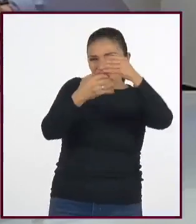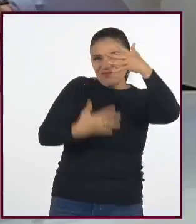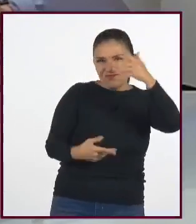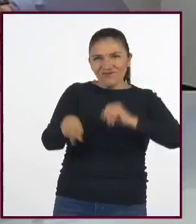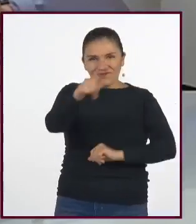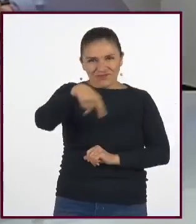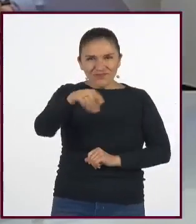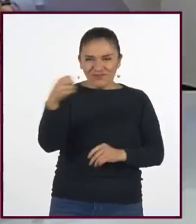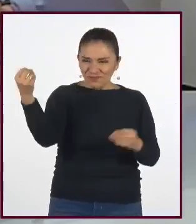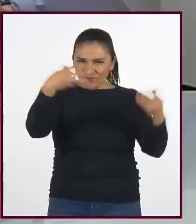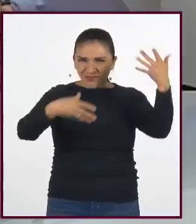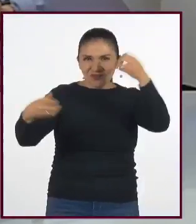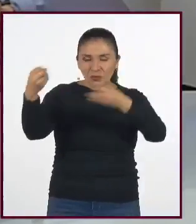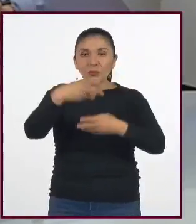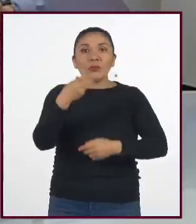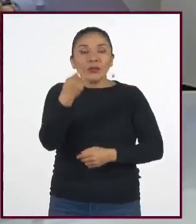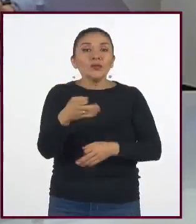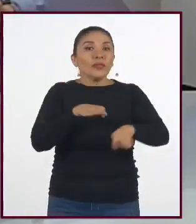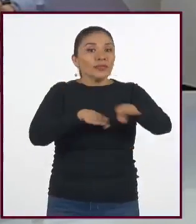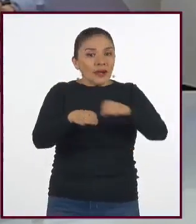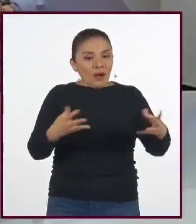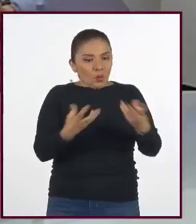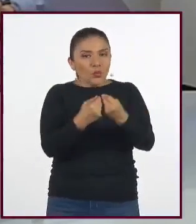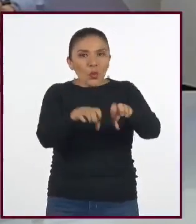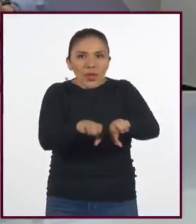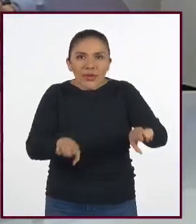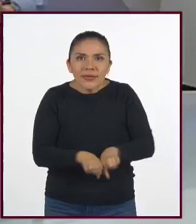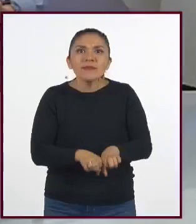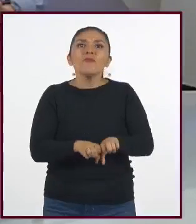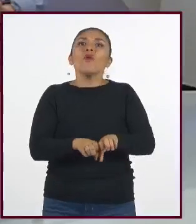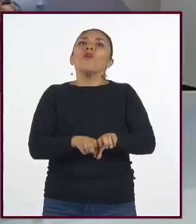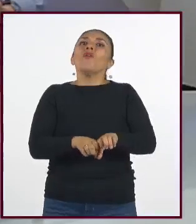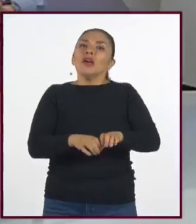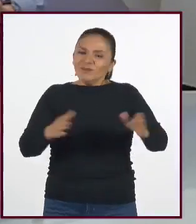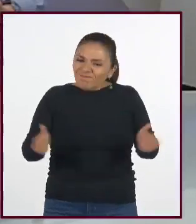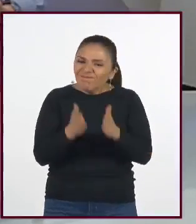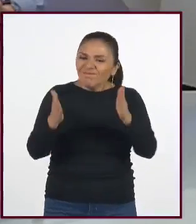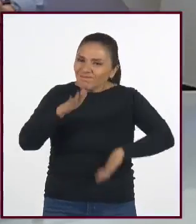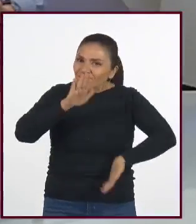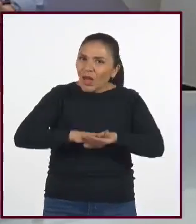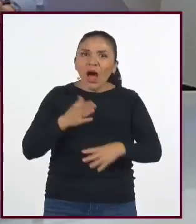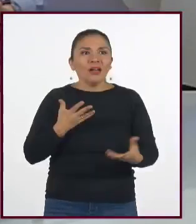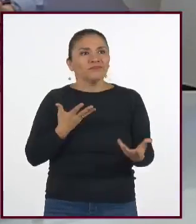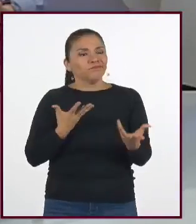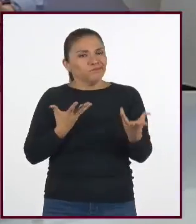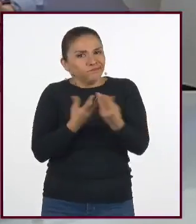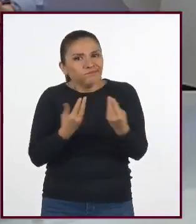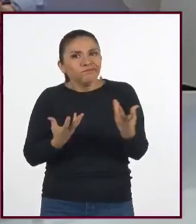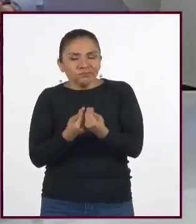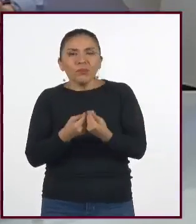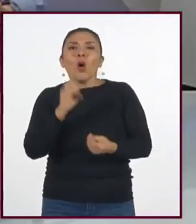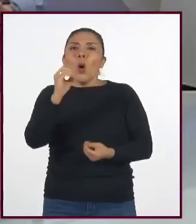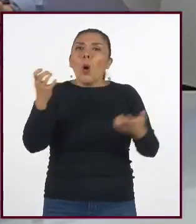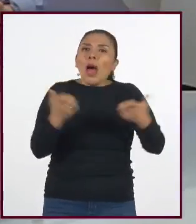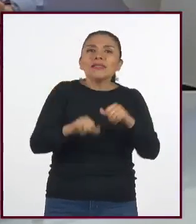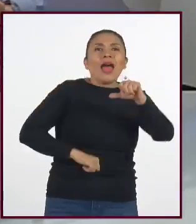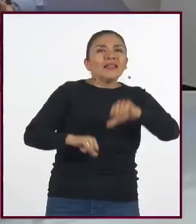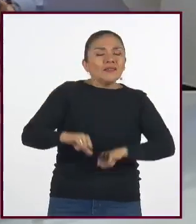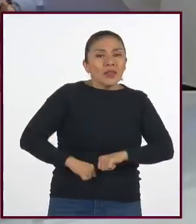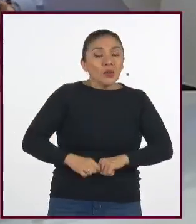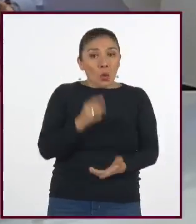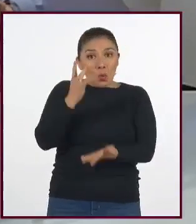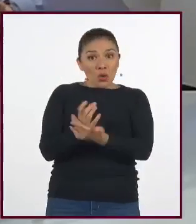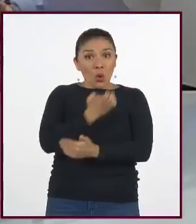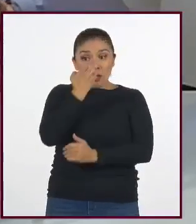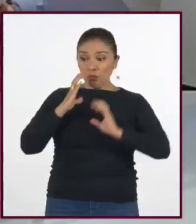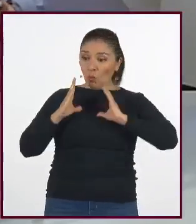nube de ideas, el trabajo en equipo, fomentar trabajos en equipo, la promoción de actividades no solo académicas, sino